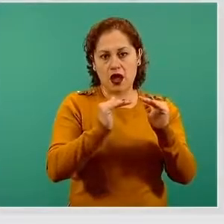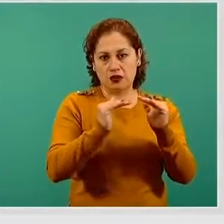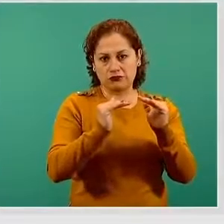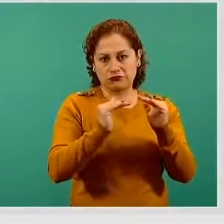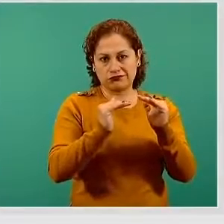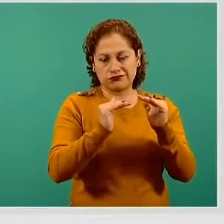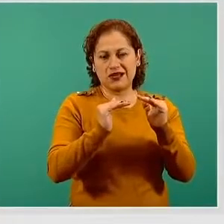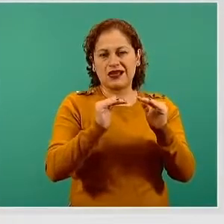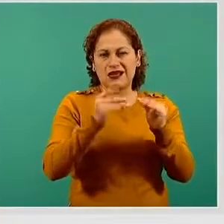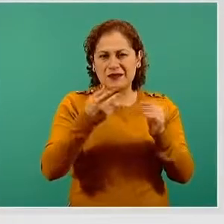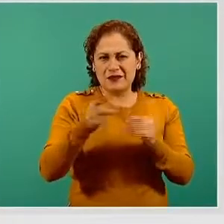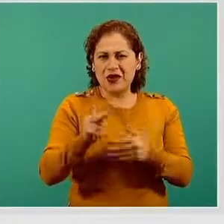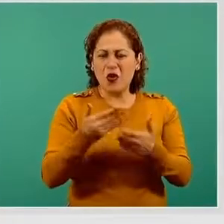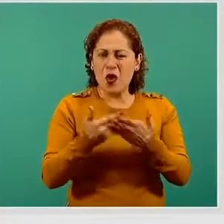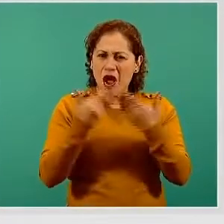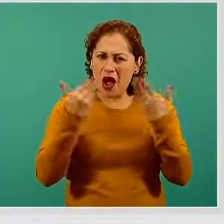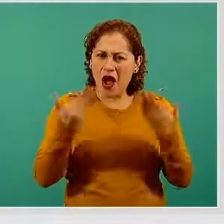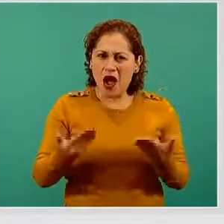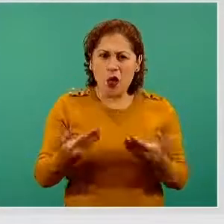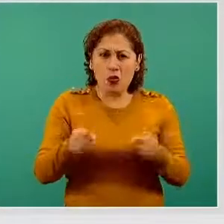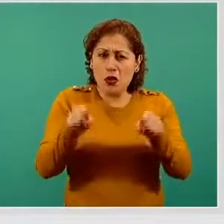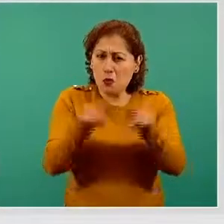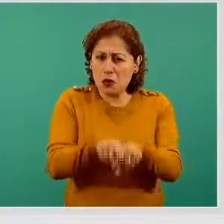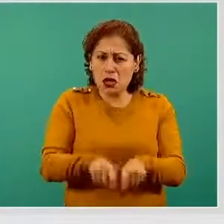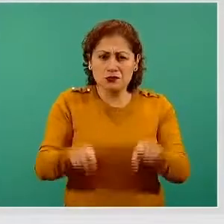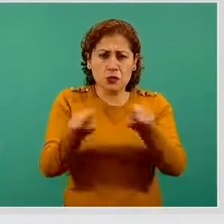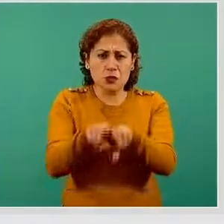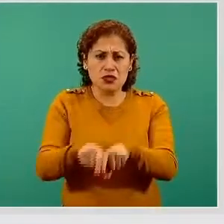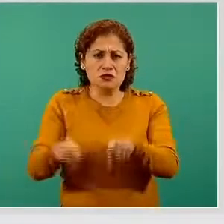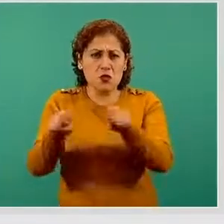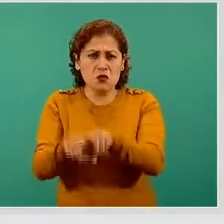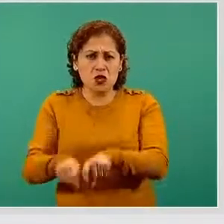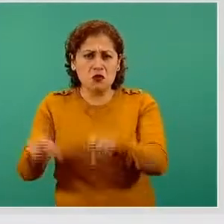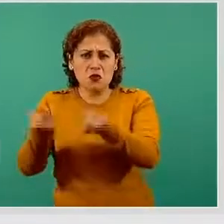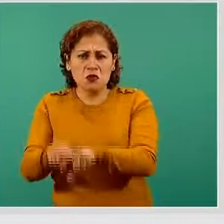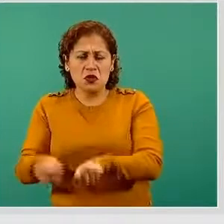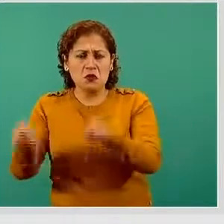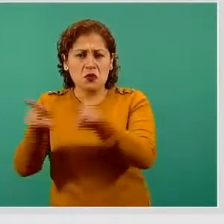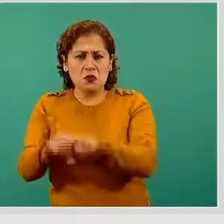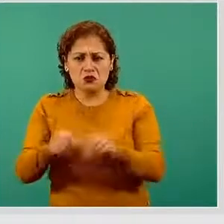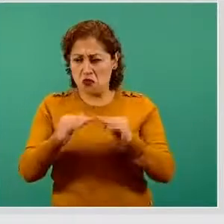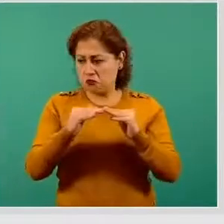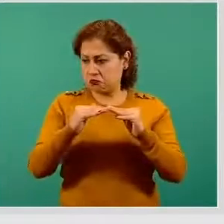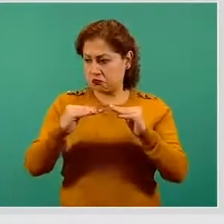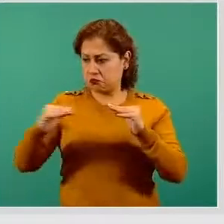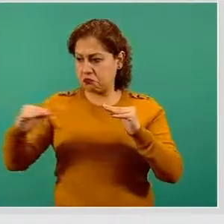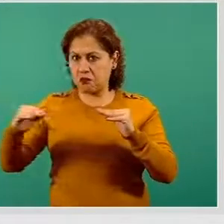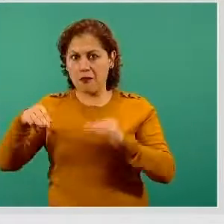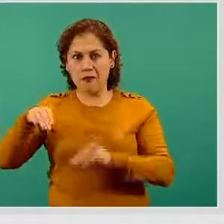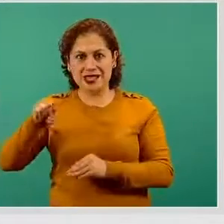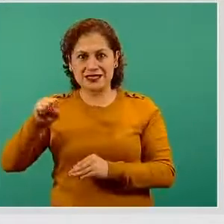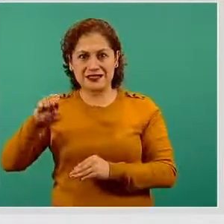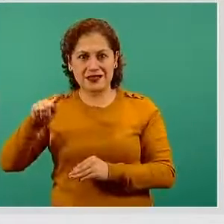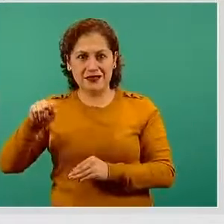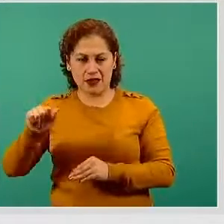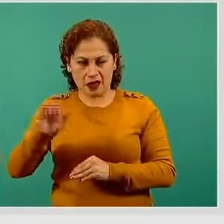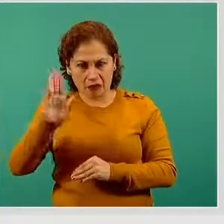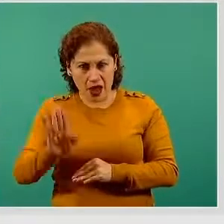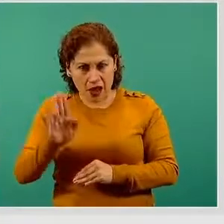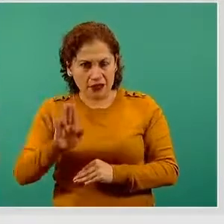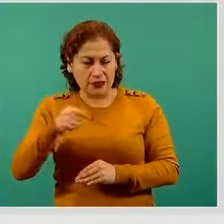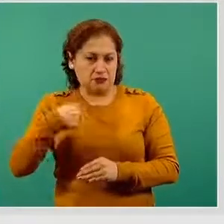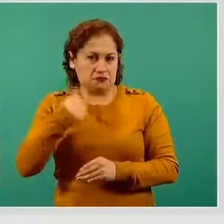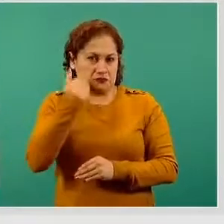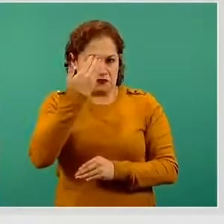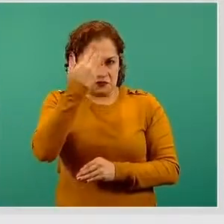muy probablemente en un nuevo repunte. Pero ¿qué es lo que dicen las investigaciones? Si usted, por favor, nos pudiera apoyar con esa información para